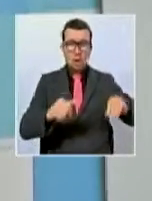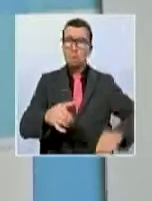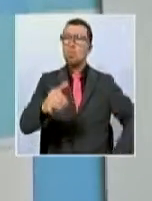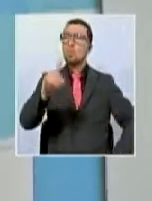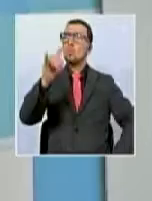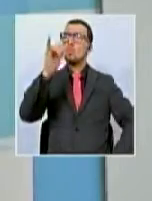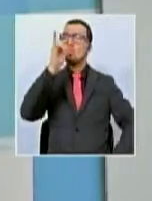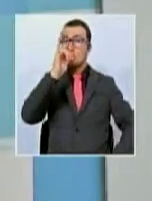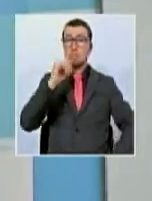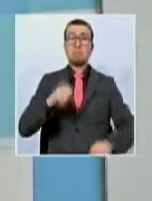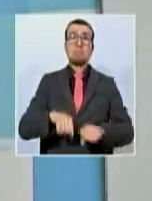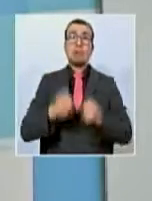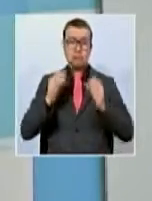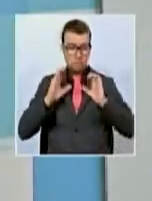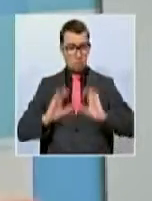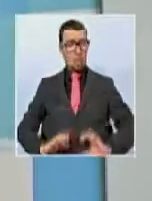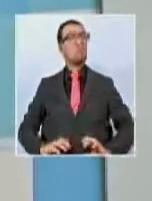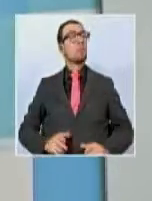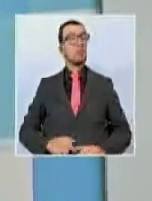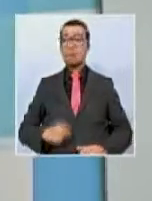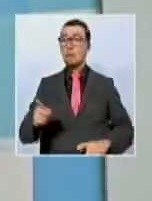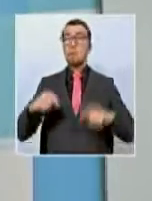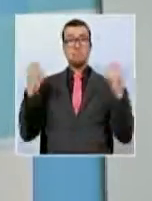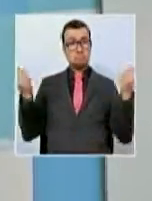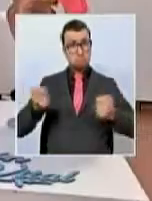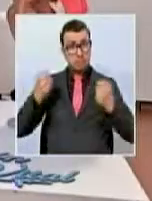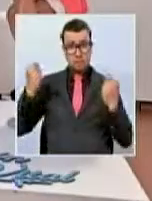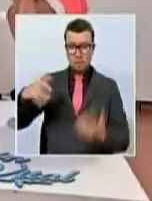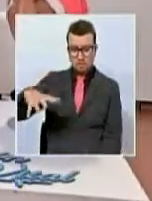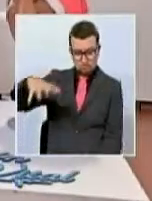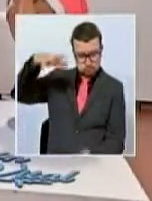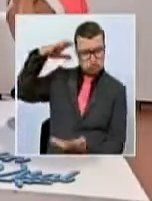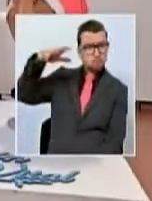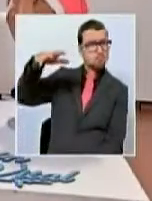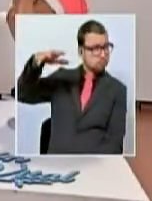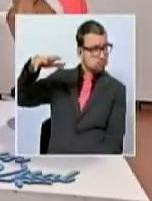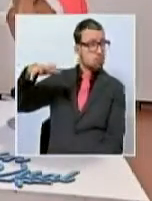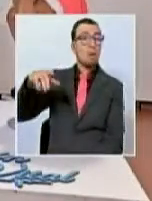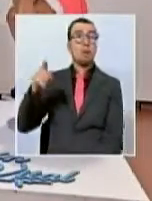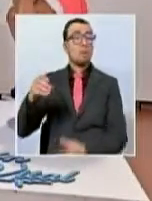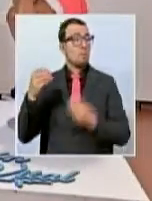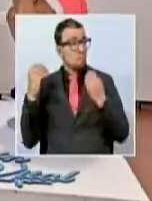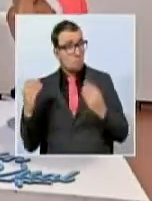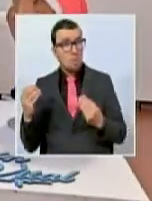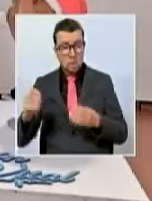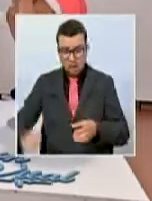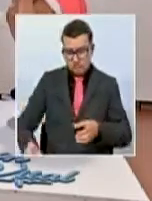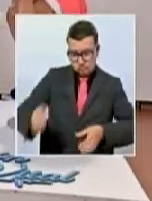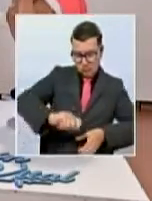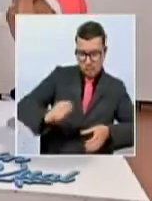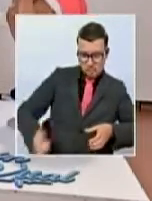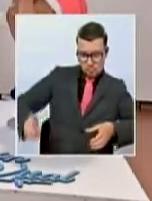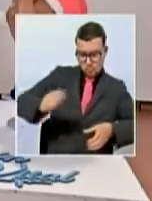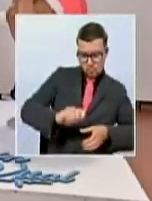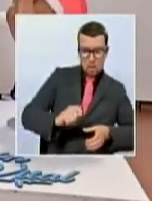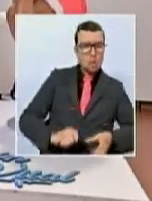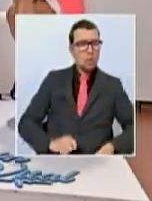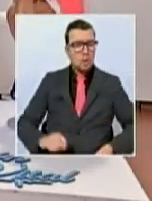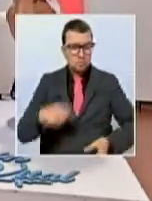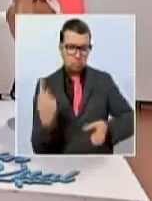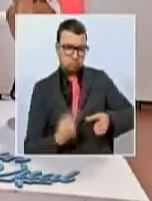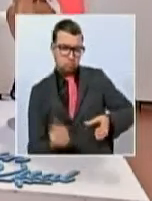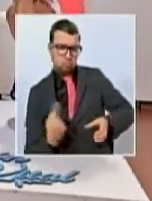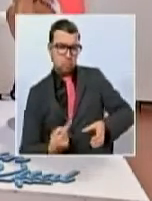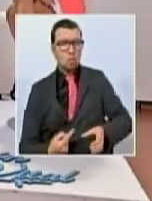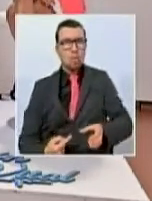hacerle es daño a la salud. Y lo venden. Y lo venden bultos, los potes gigantes y totalmente. Y terminan haciendo unos efectos sexuales secundarios. Yo he